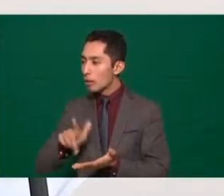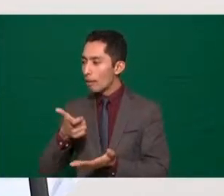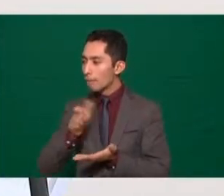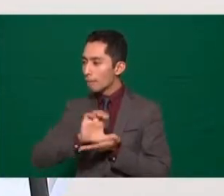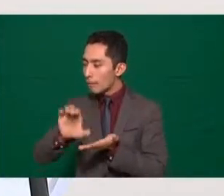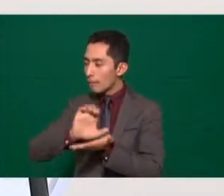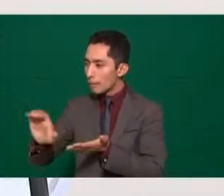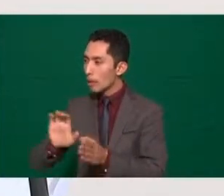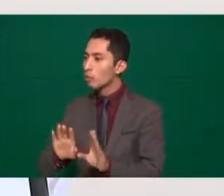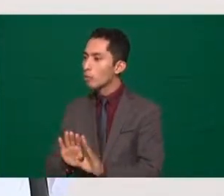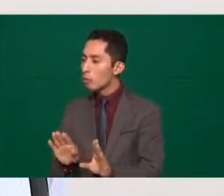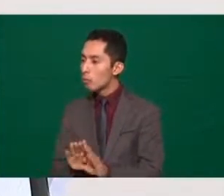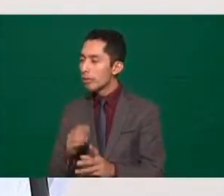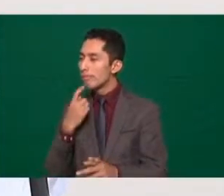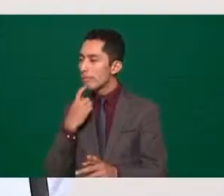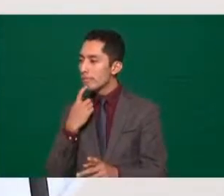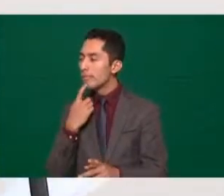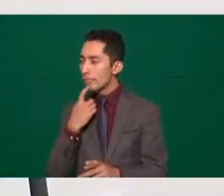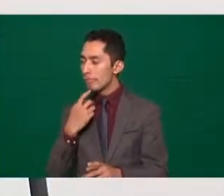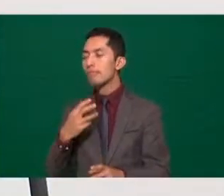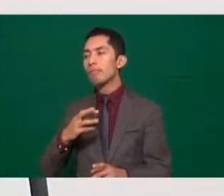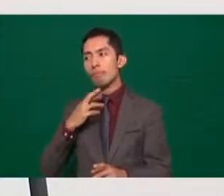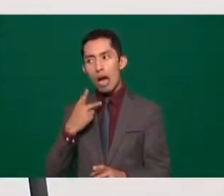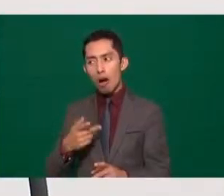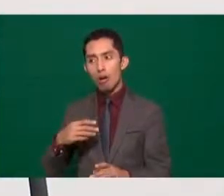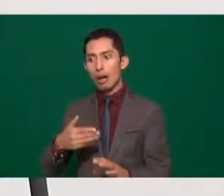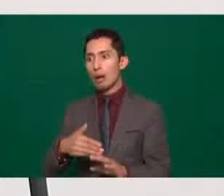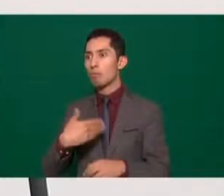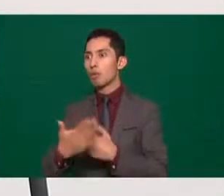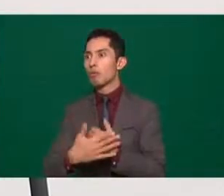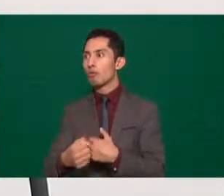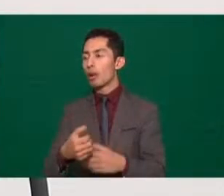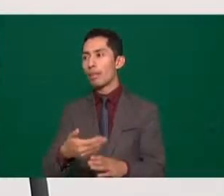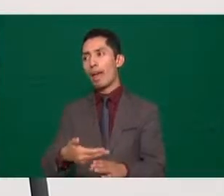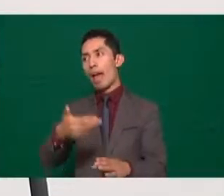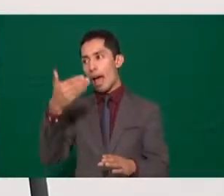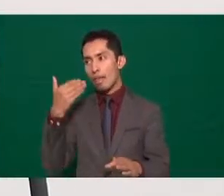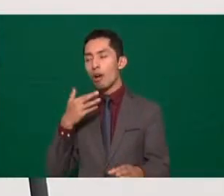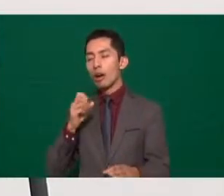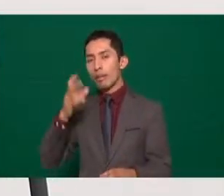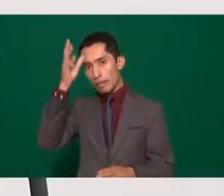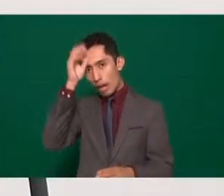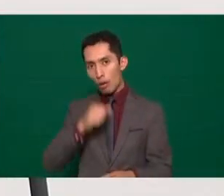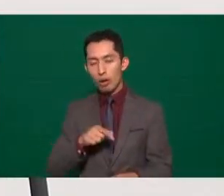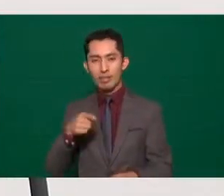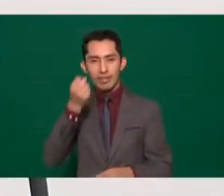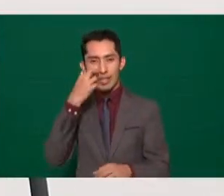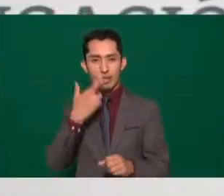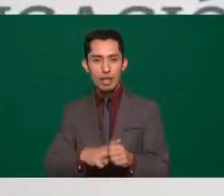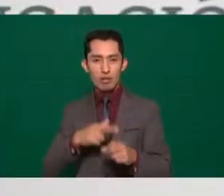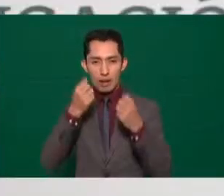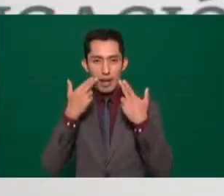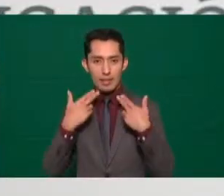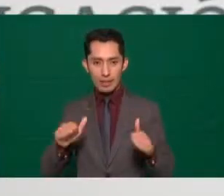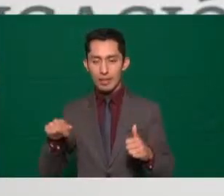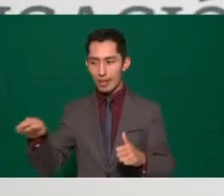se les entregaron 4 meses. Aquí está el secretario de Hacienda, que